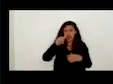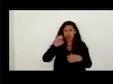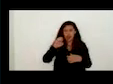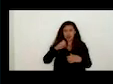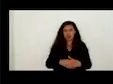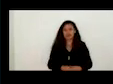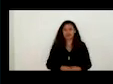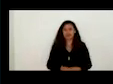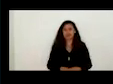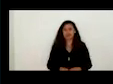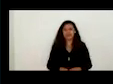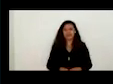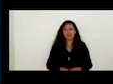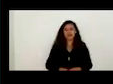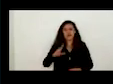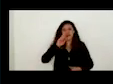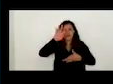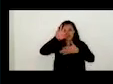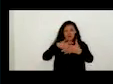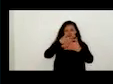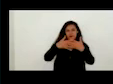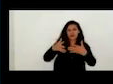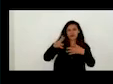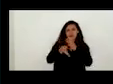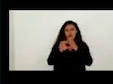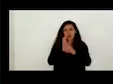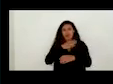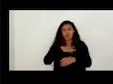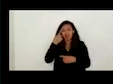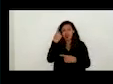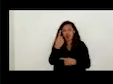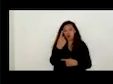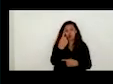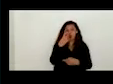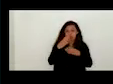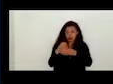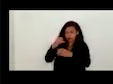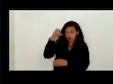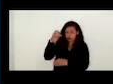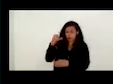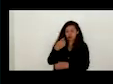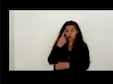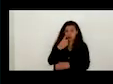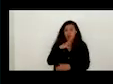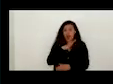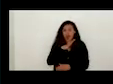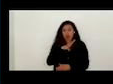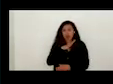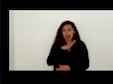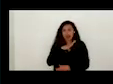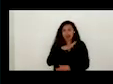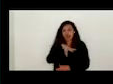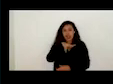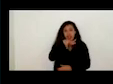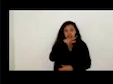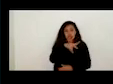vamos a la etiqueta nutrimental y vemos que por cada una de estas latas se tiene 18